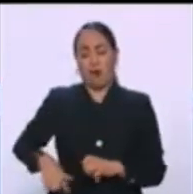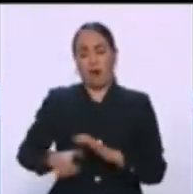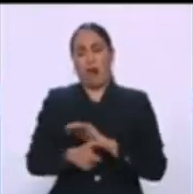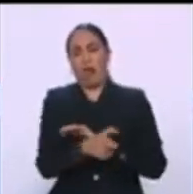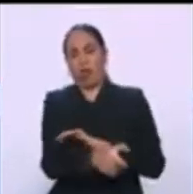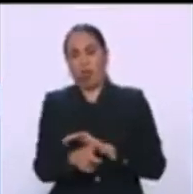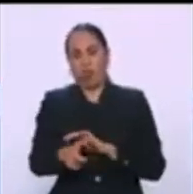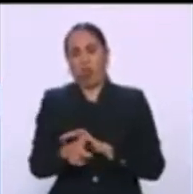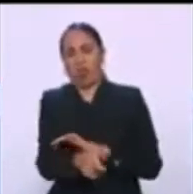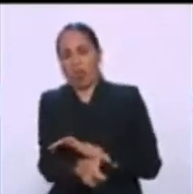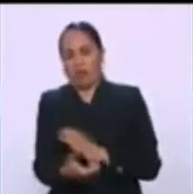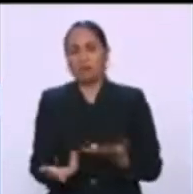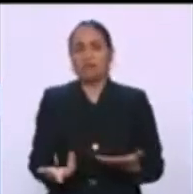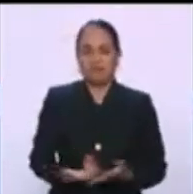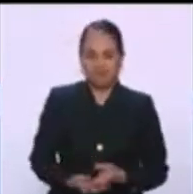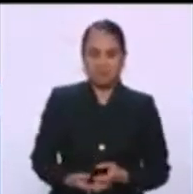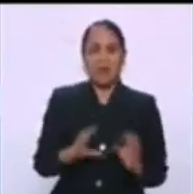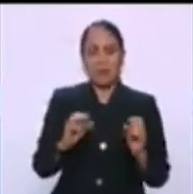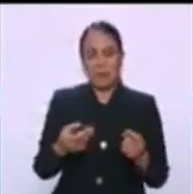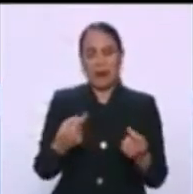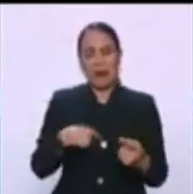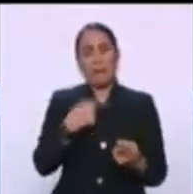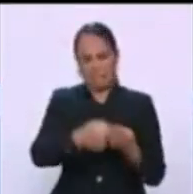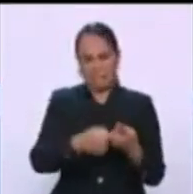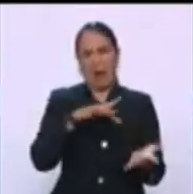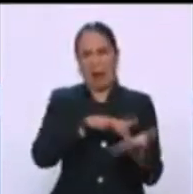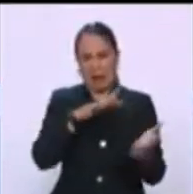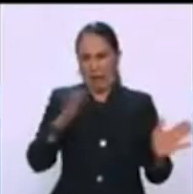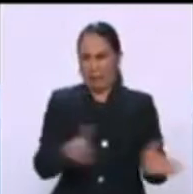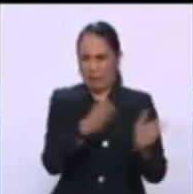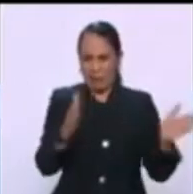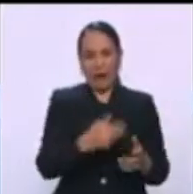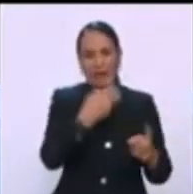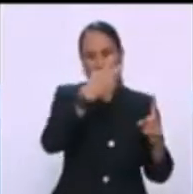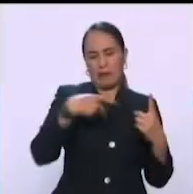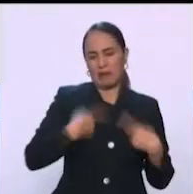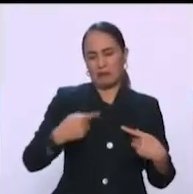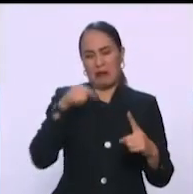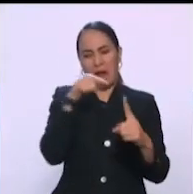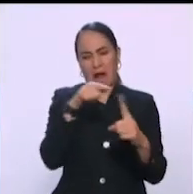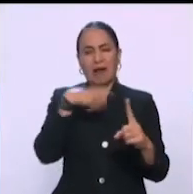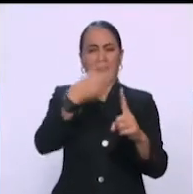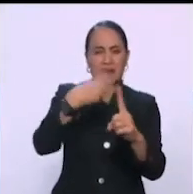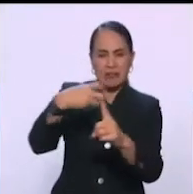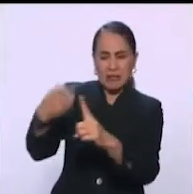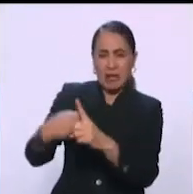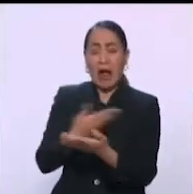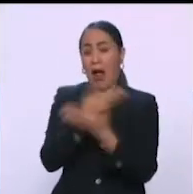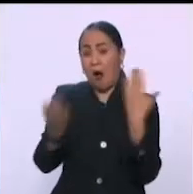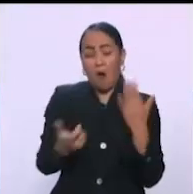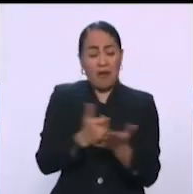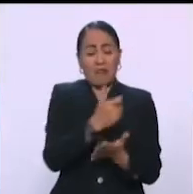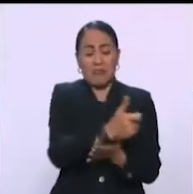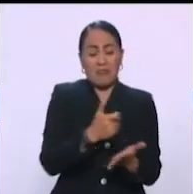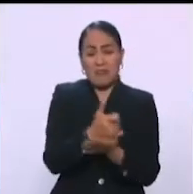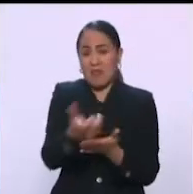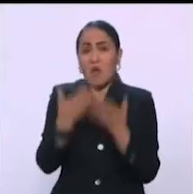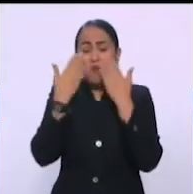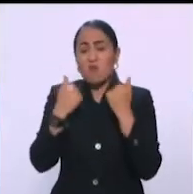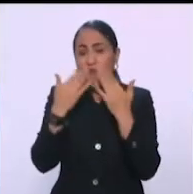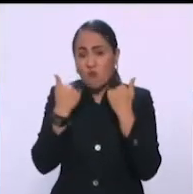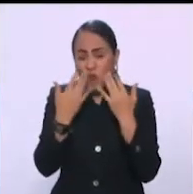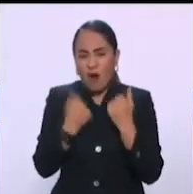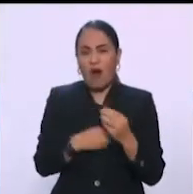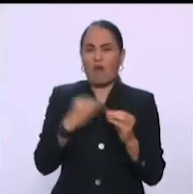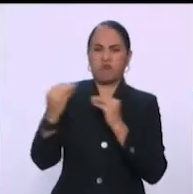ponían para alabar o criticar a tal persona. Como ahora ya no hay dinero, pues tienen que hablar de esta forma y de elevar el tono de debate